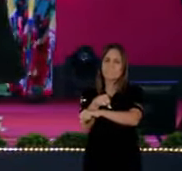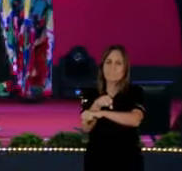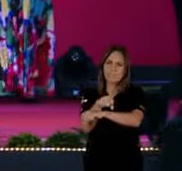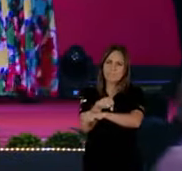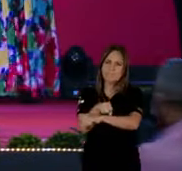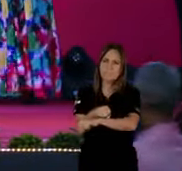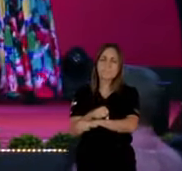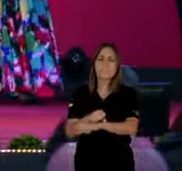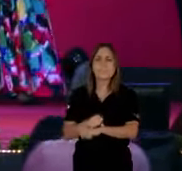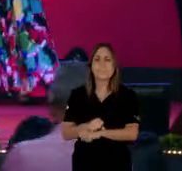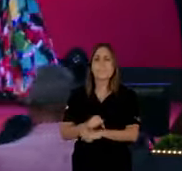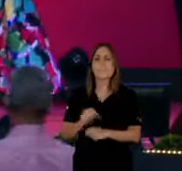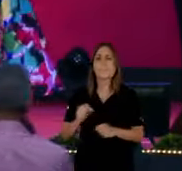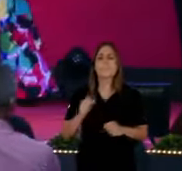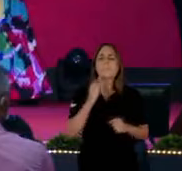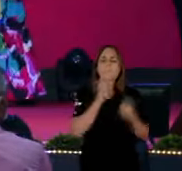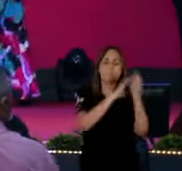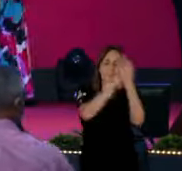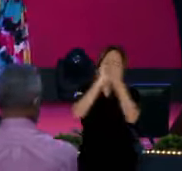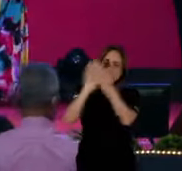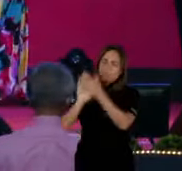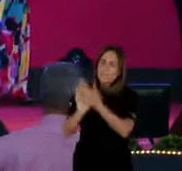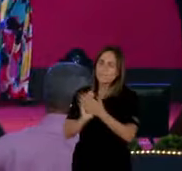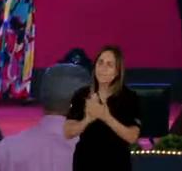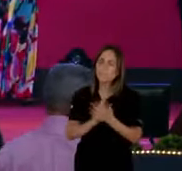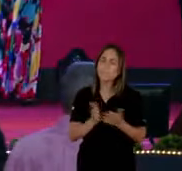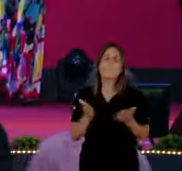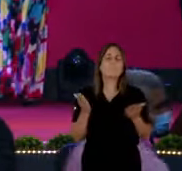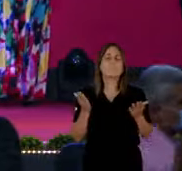vencer. Alaba,